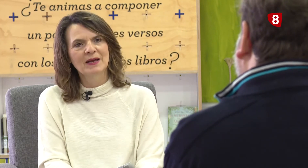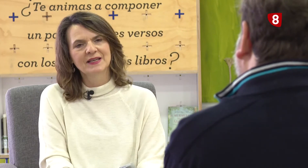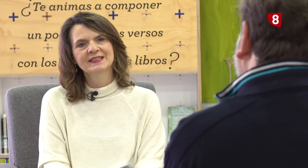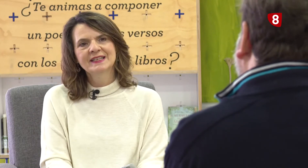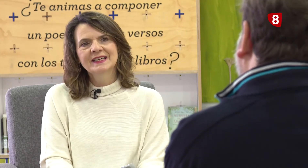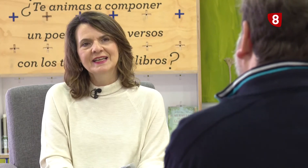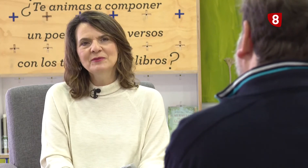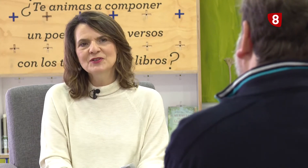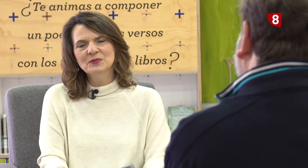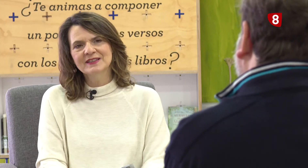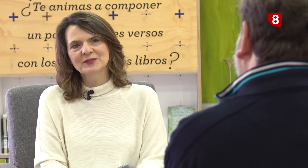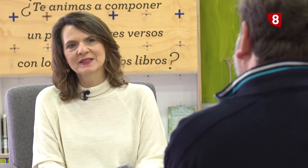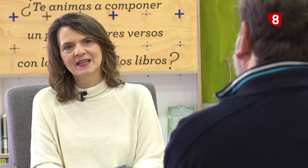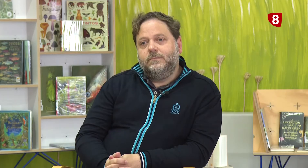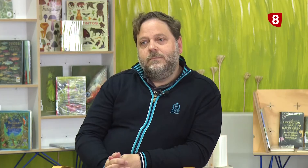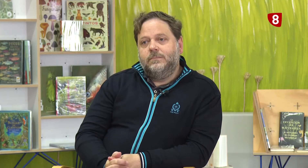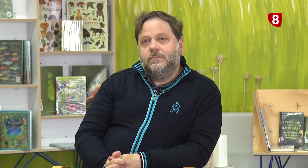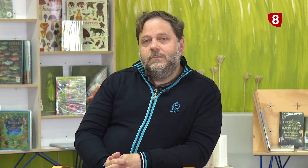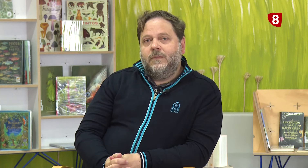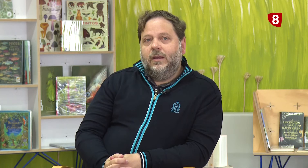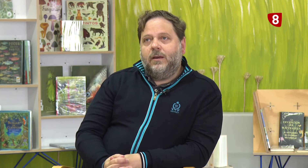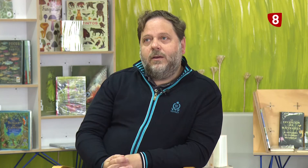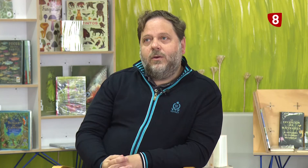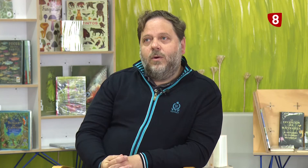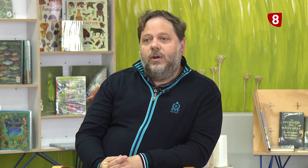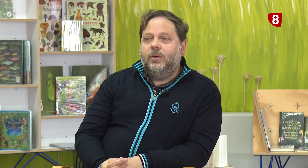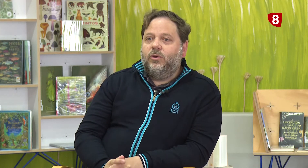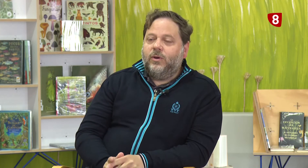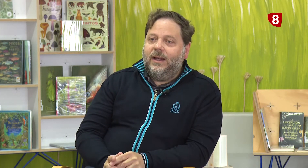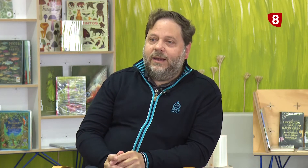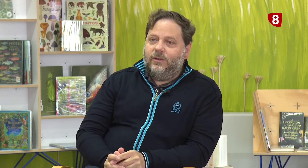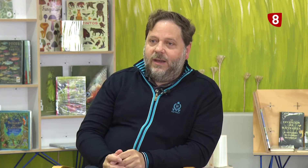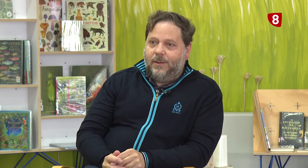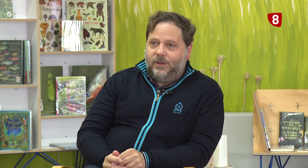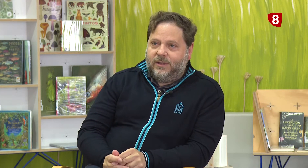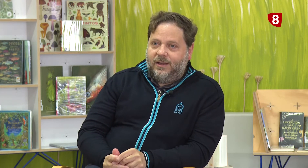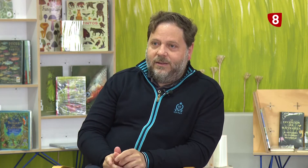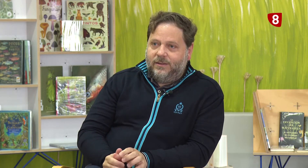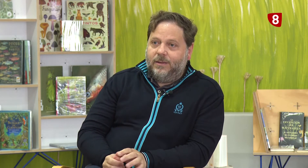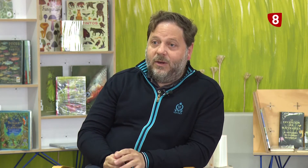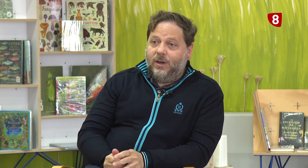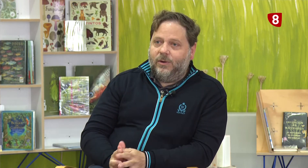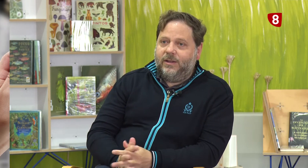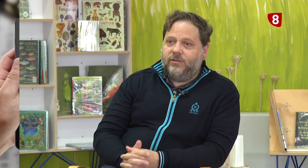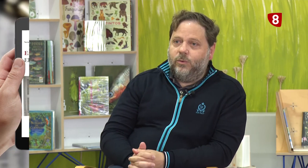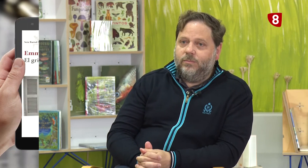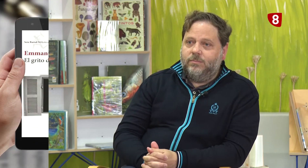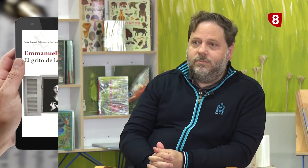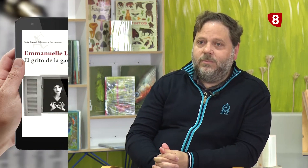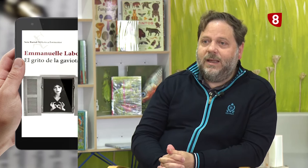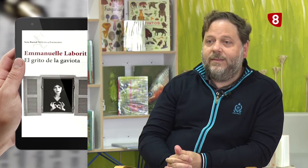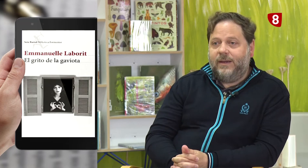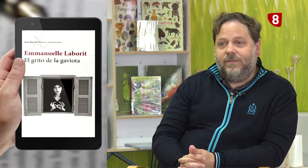también una palabra ¿qué libro nos puedes recomendar hoy Lorenzo? como libro yo creo que El grito de la gaviota de Manuela Boric es